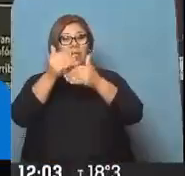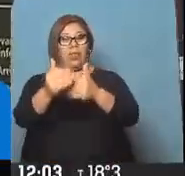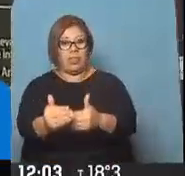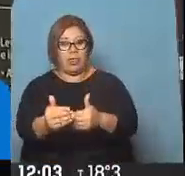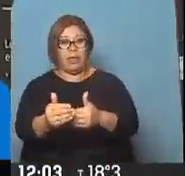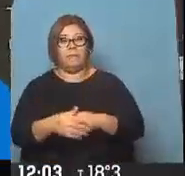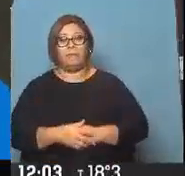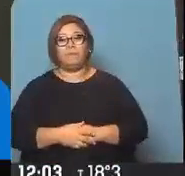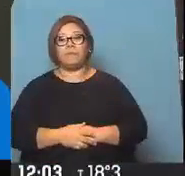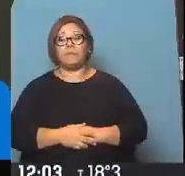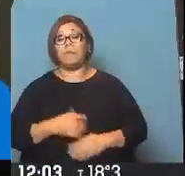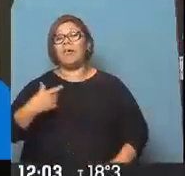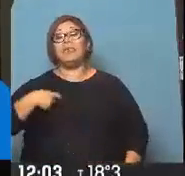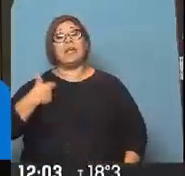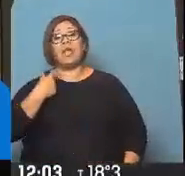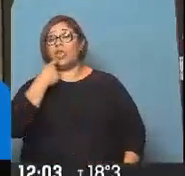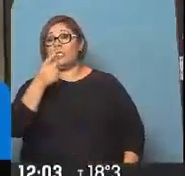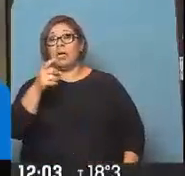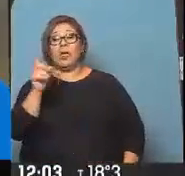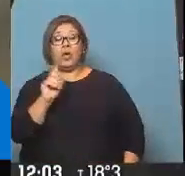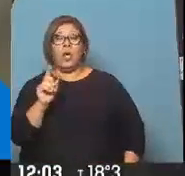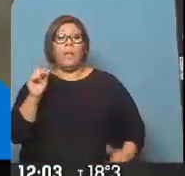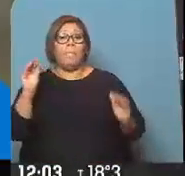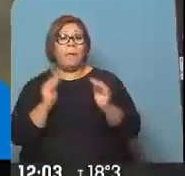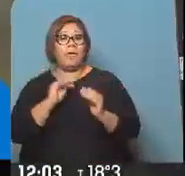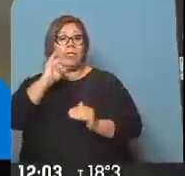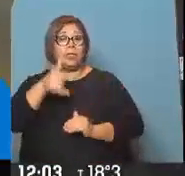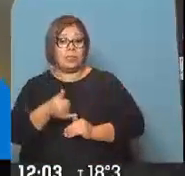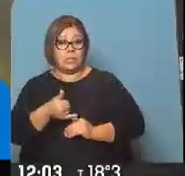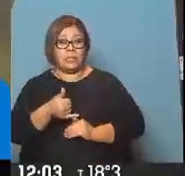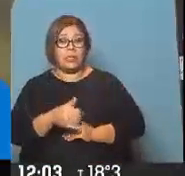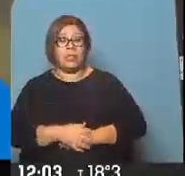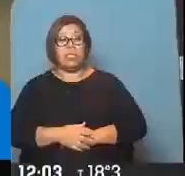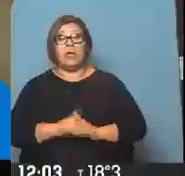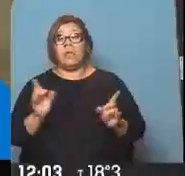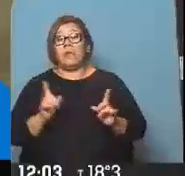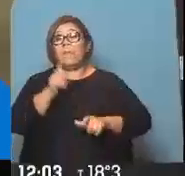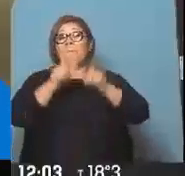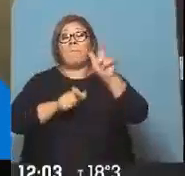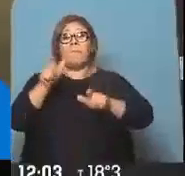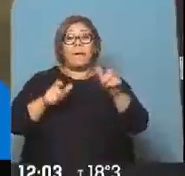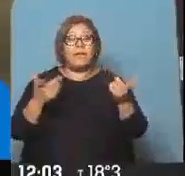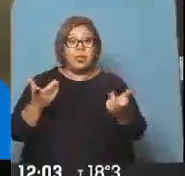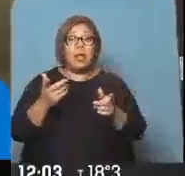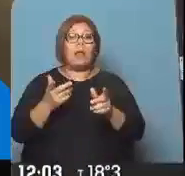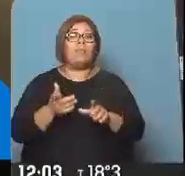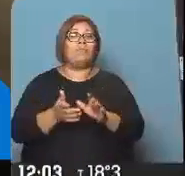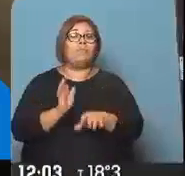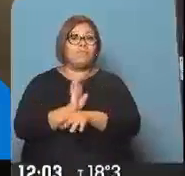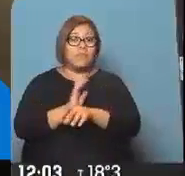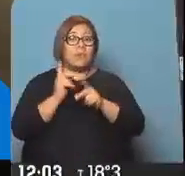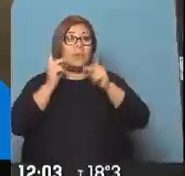con demoras los sindicatos dicen lo contrario que son menos cantidad de vuelos los afectados lo cierto que los pasajeros también como ustedes pueden ver de a